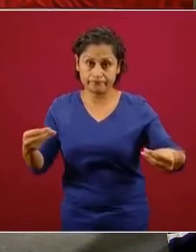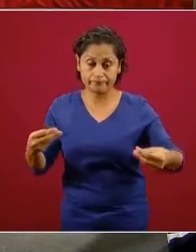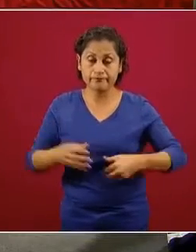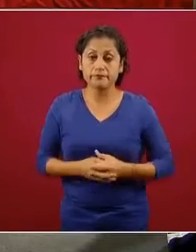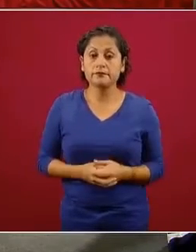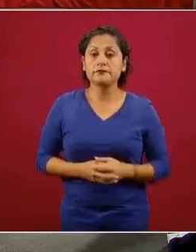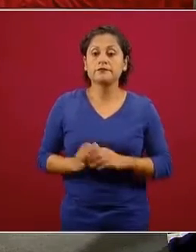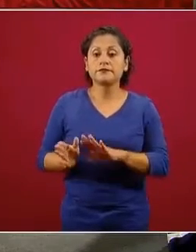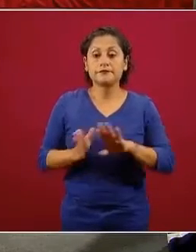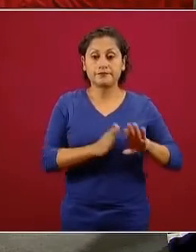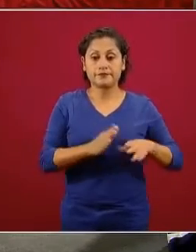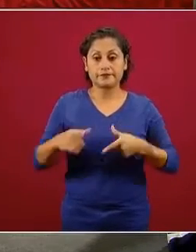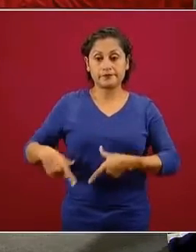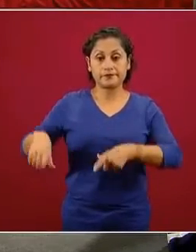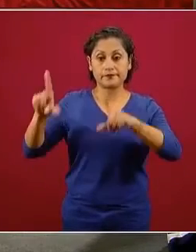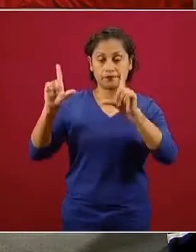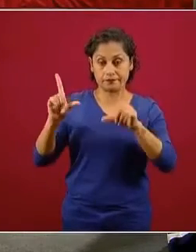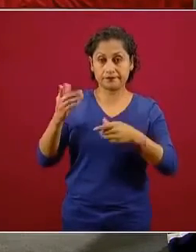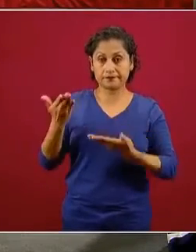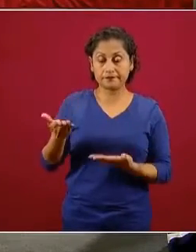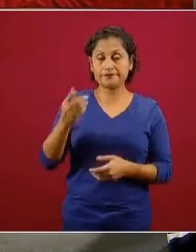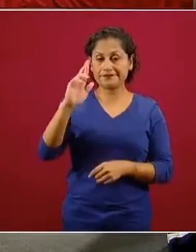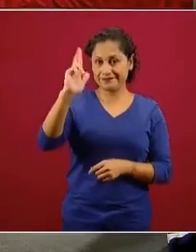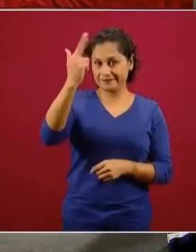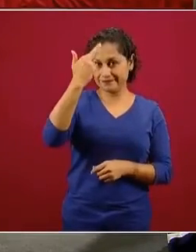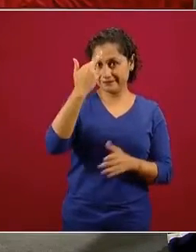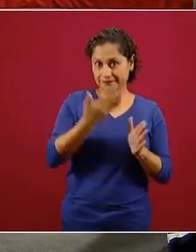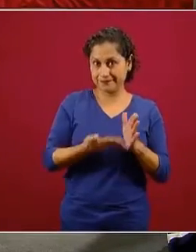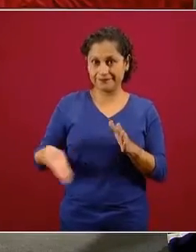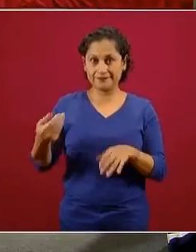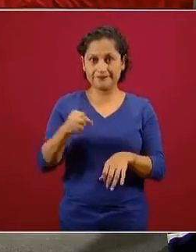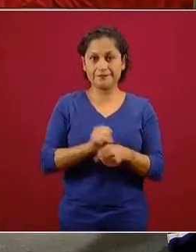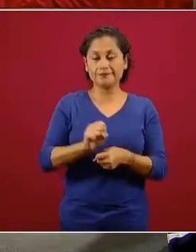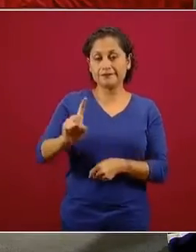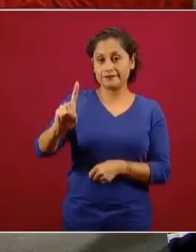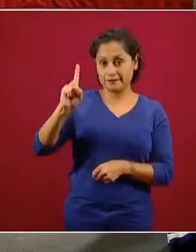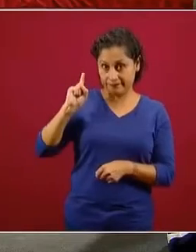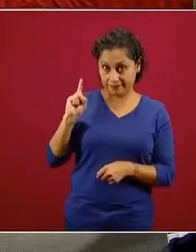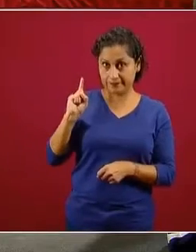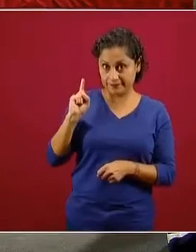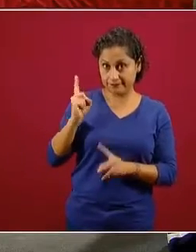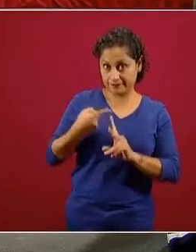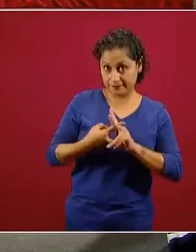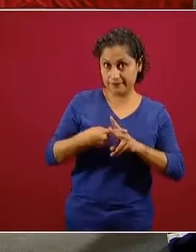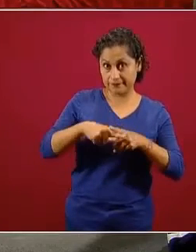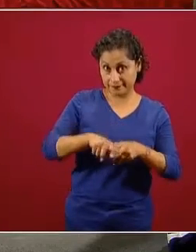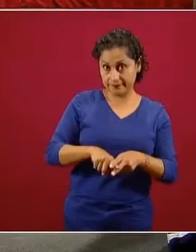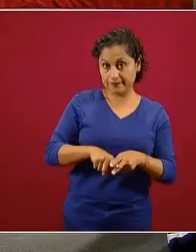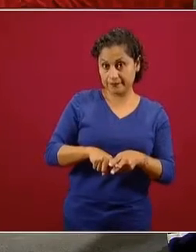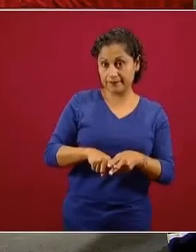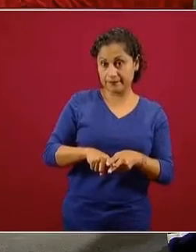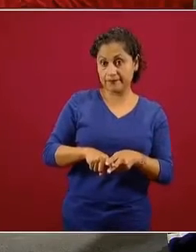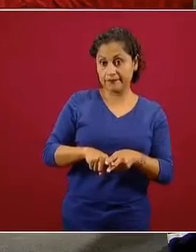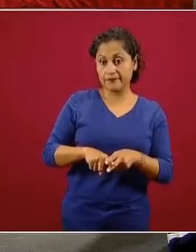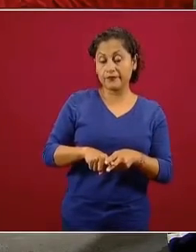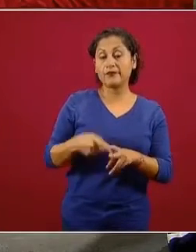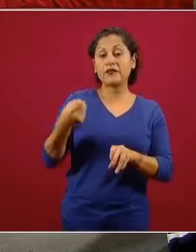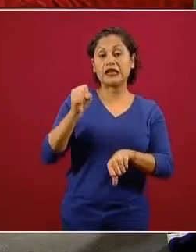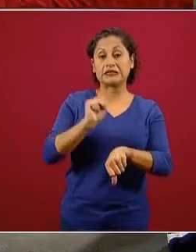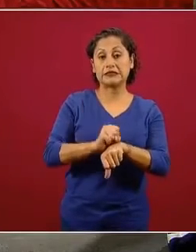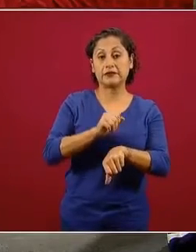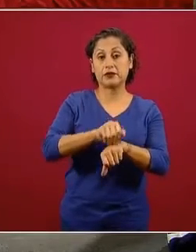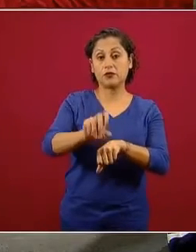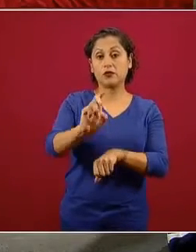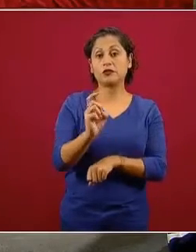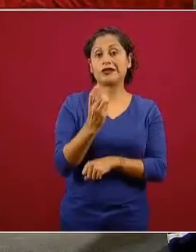vemos la estimación. Recuerden que empezamos la semana el domingo cuando presentamos esta primera curva que termina en la semana